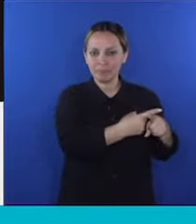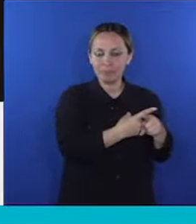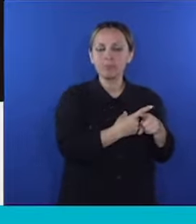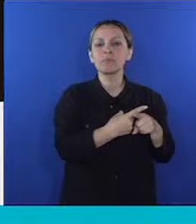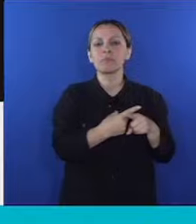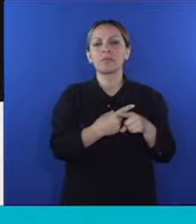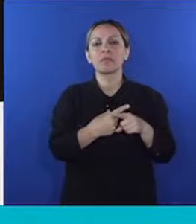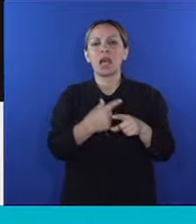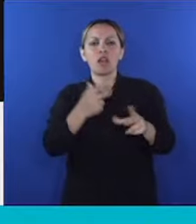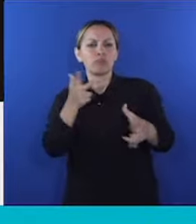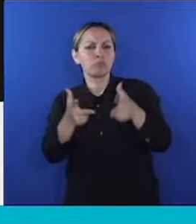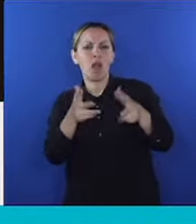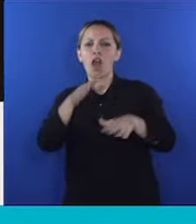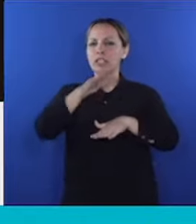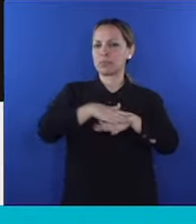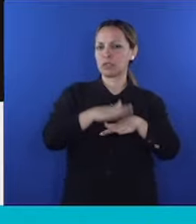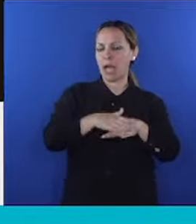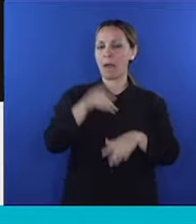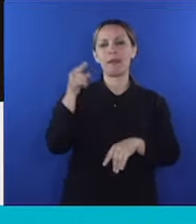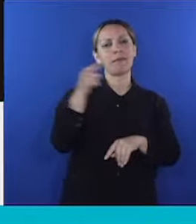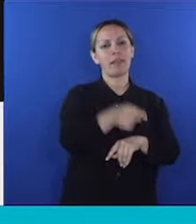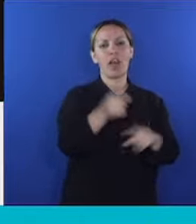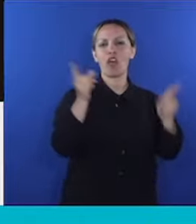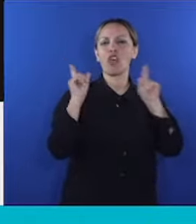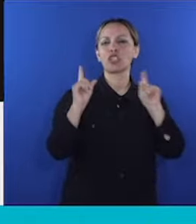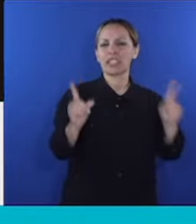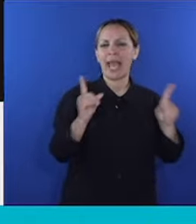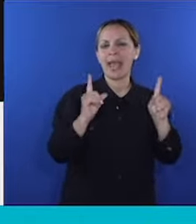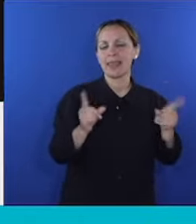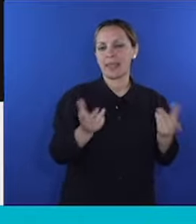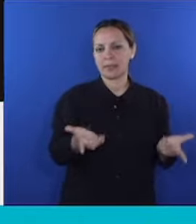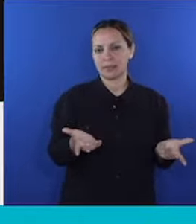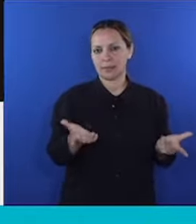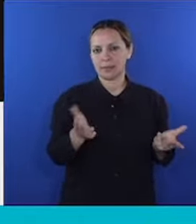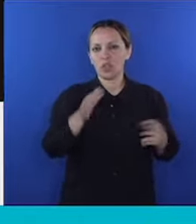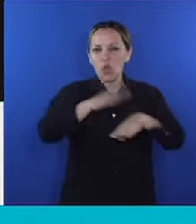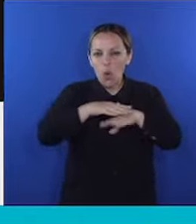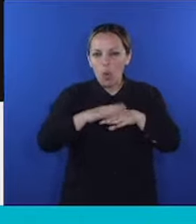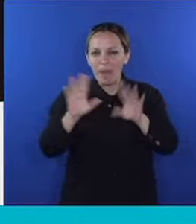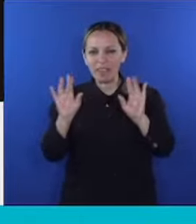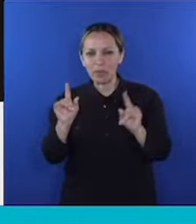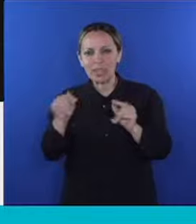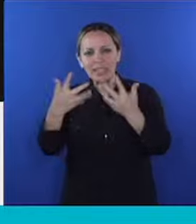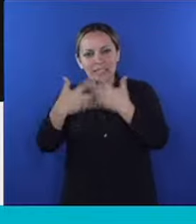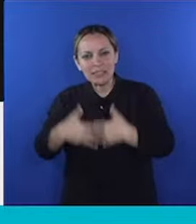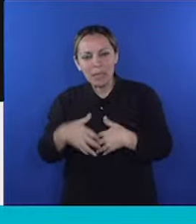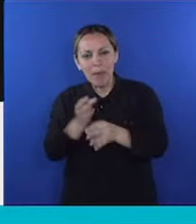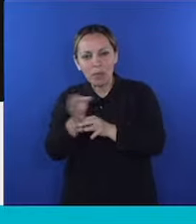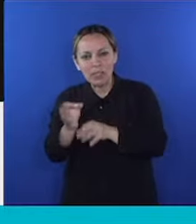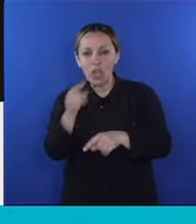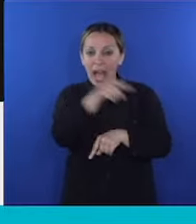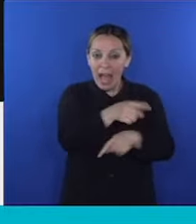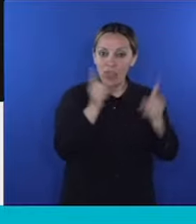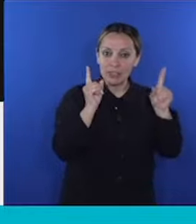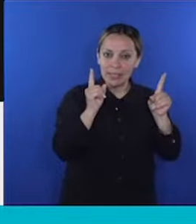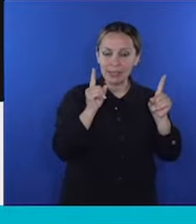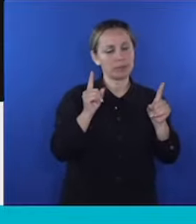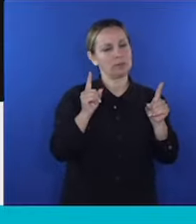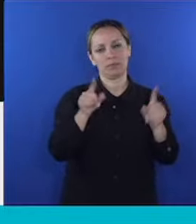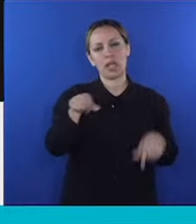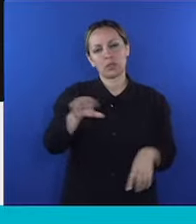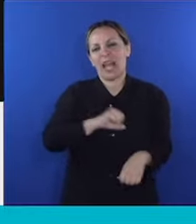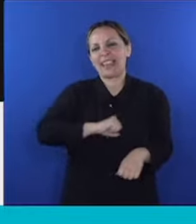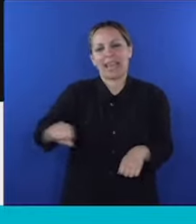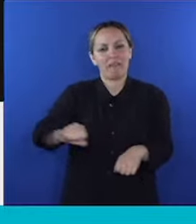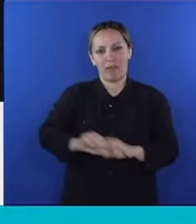que queriendo responsabilizar a los trabajadores de la educación de las dificultades del sistema de Educación Pública una estafa en en la